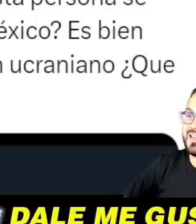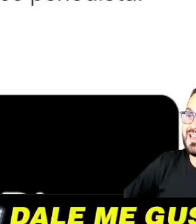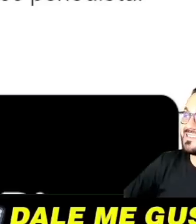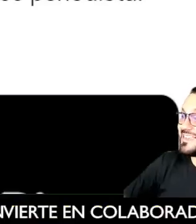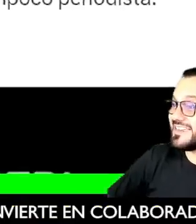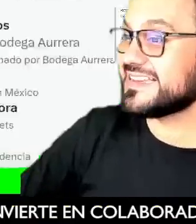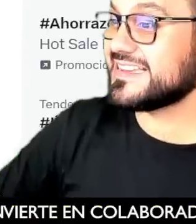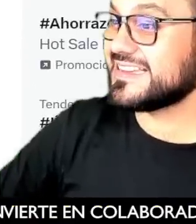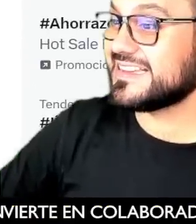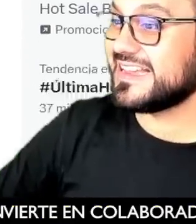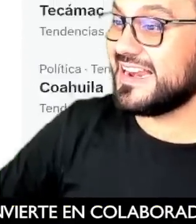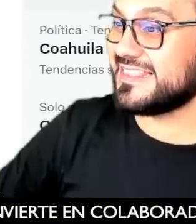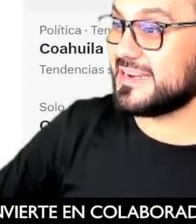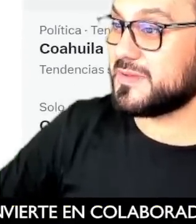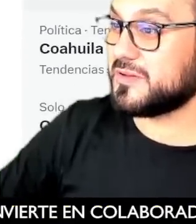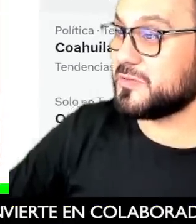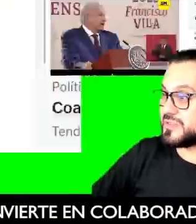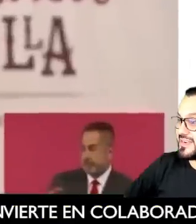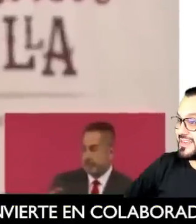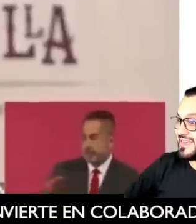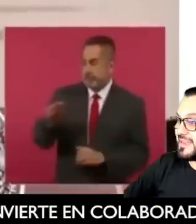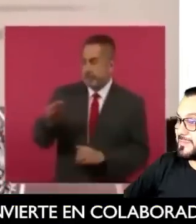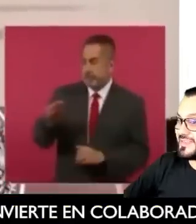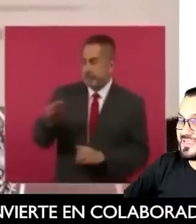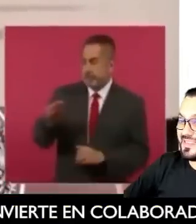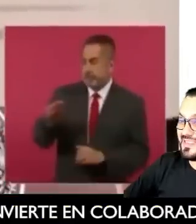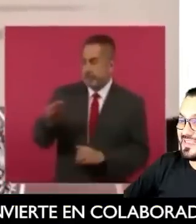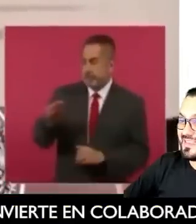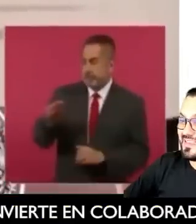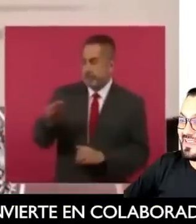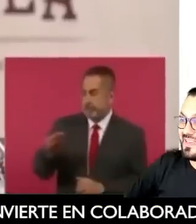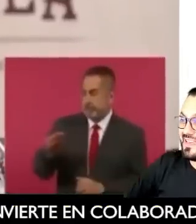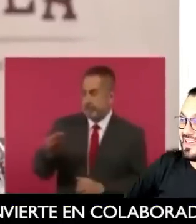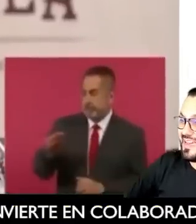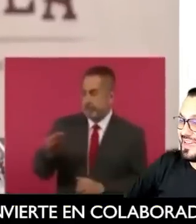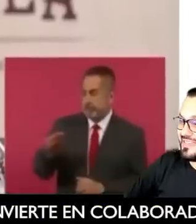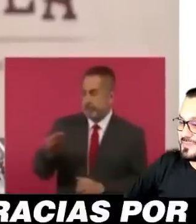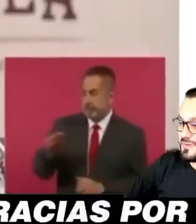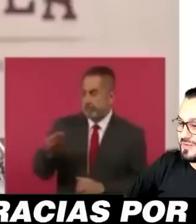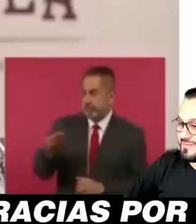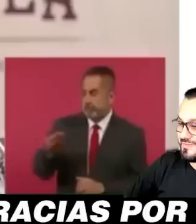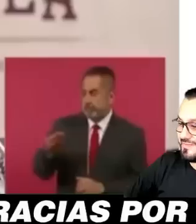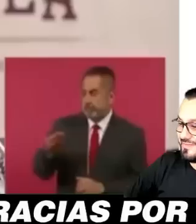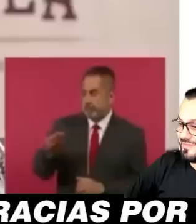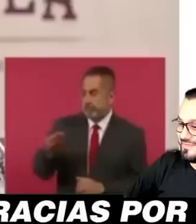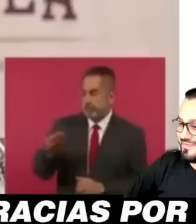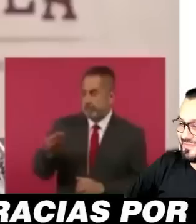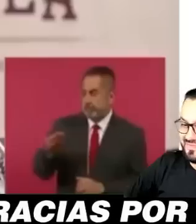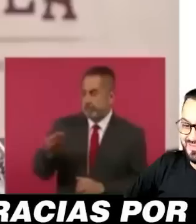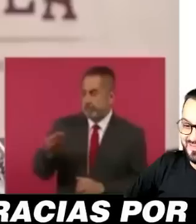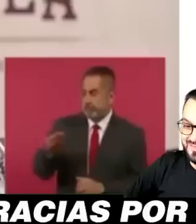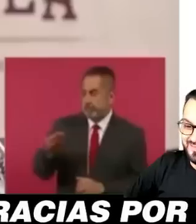aprenda. Y así la terminó de hundir el presidente Andrés Manuel.